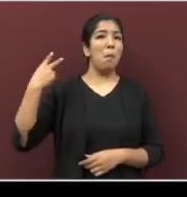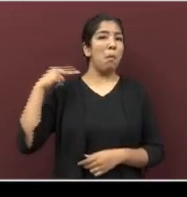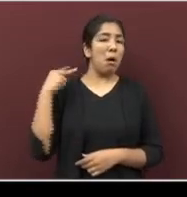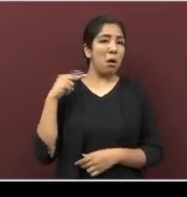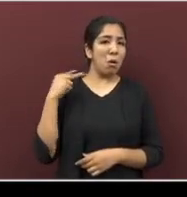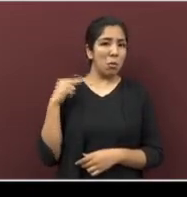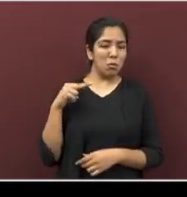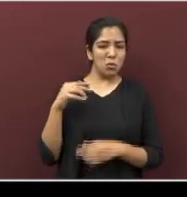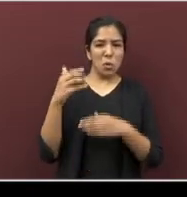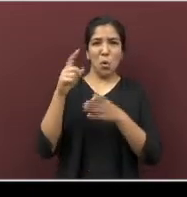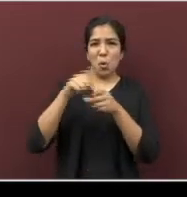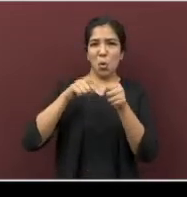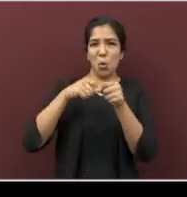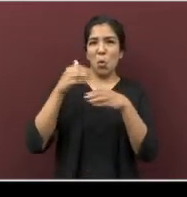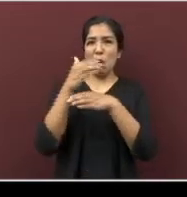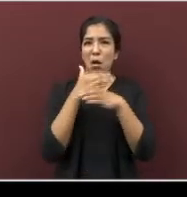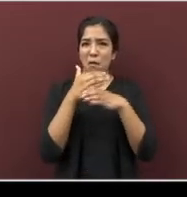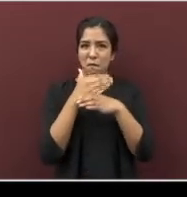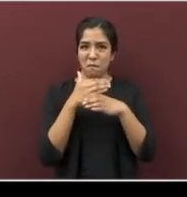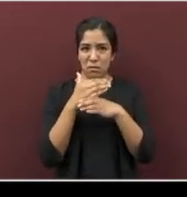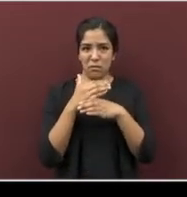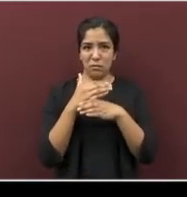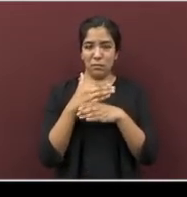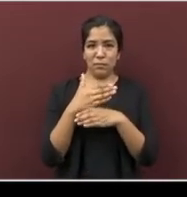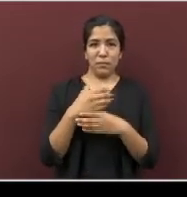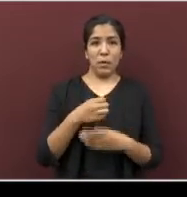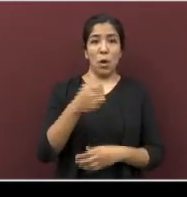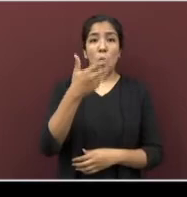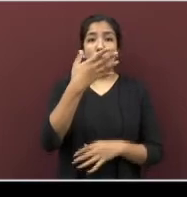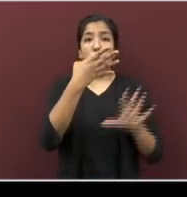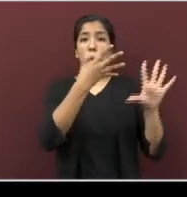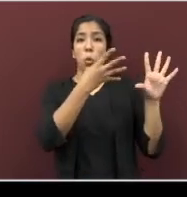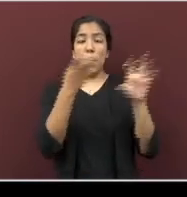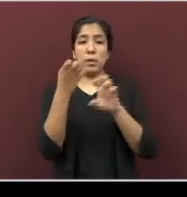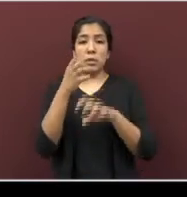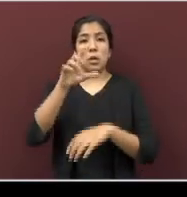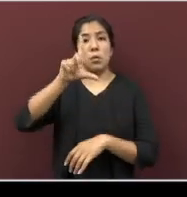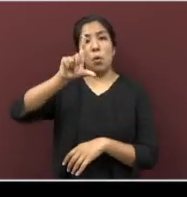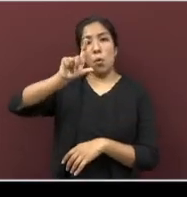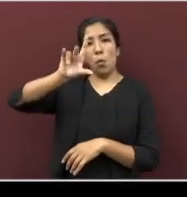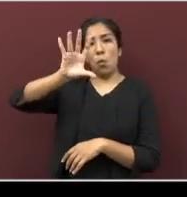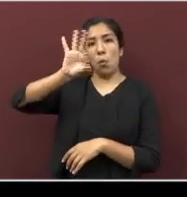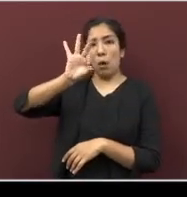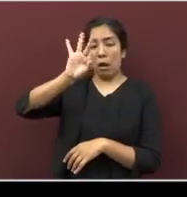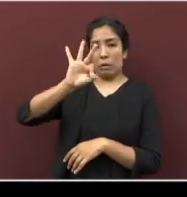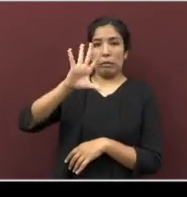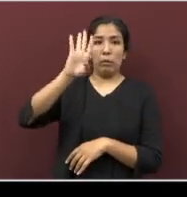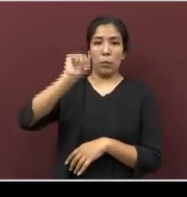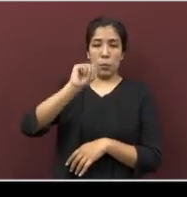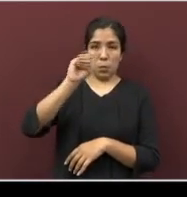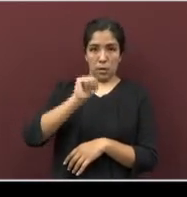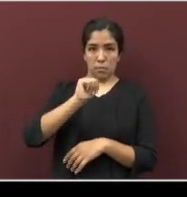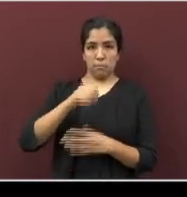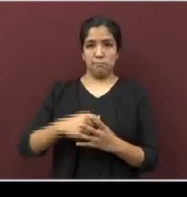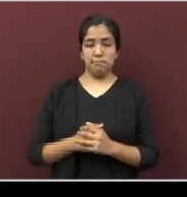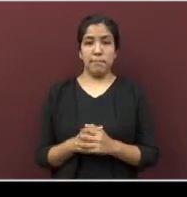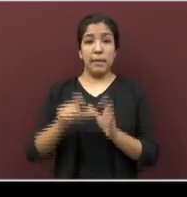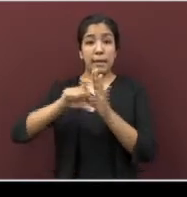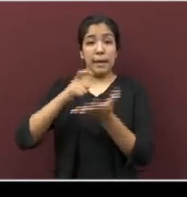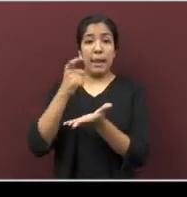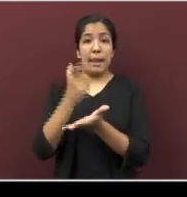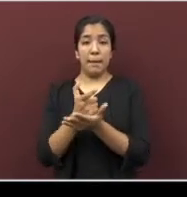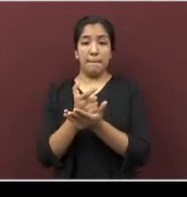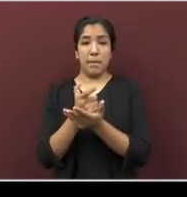a 249 y el de xalapa en rojo a 136 pacientes que recién se